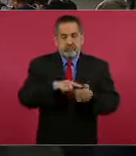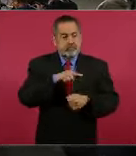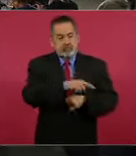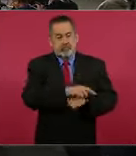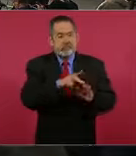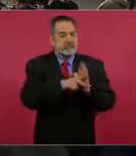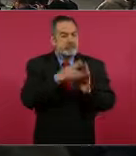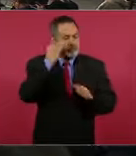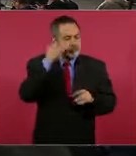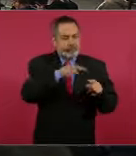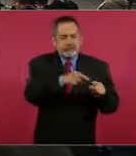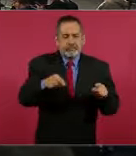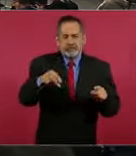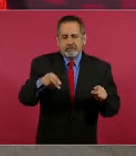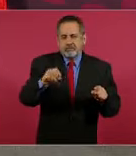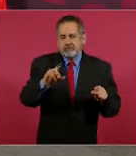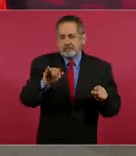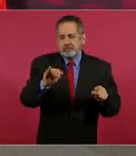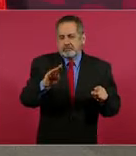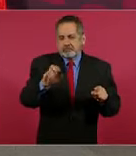periodo neoliberal.